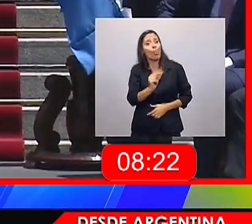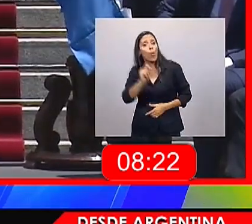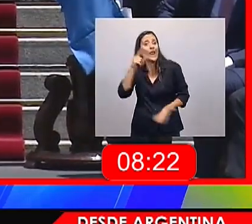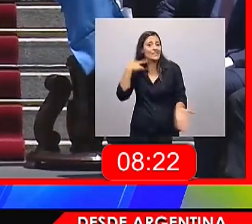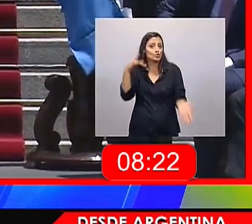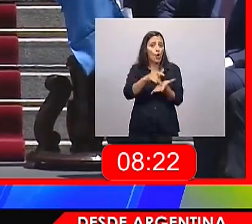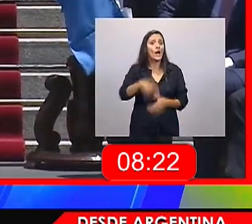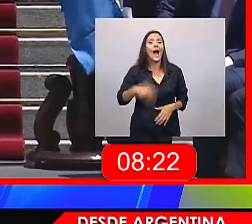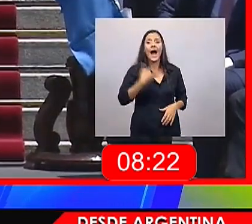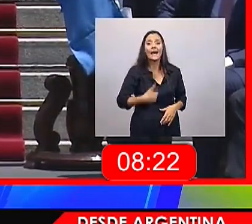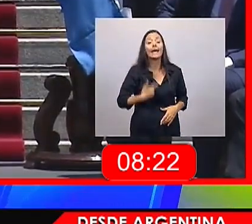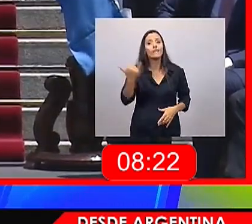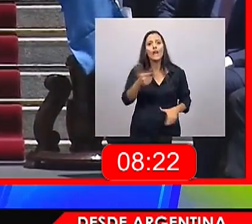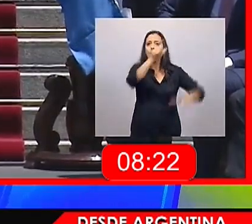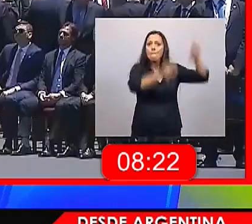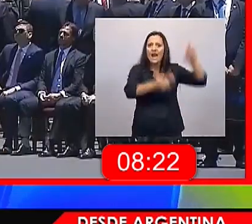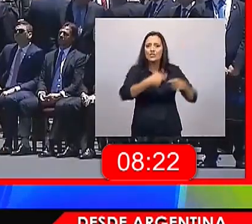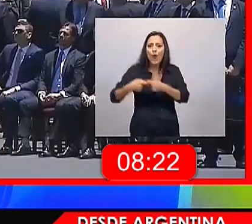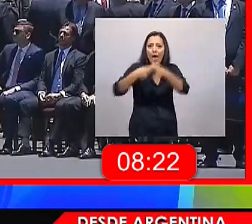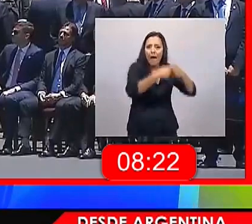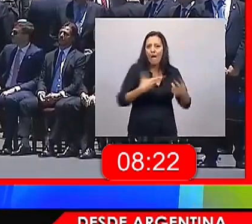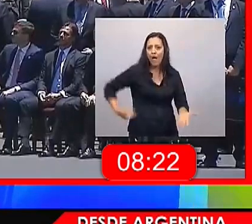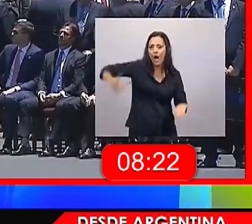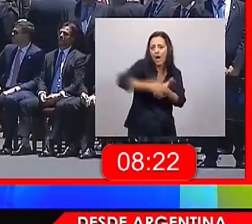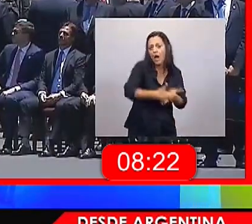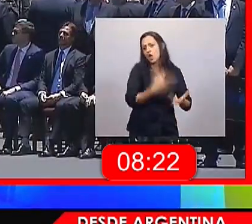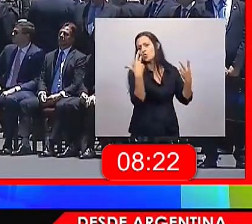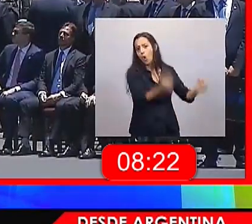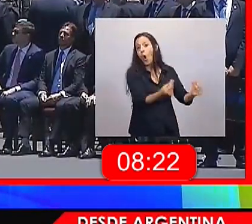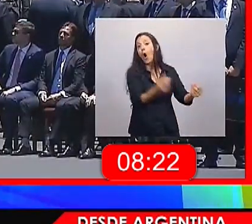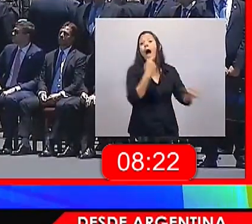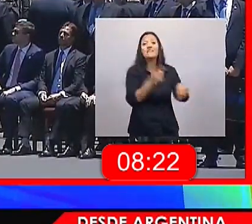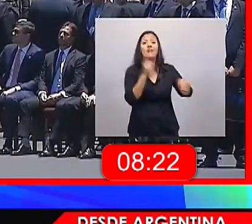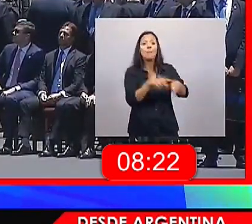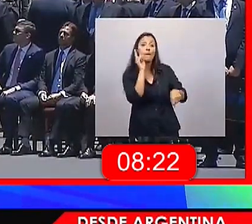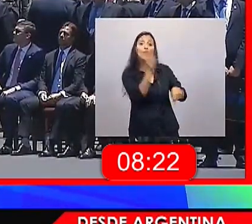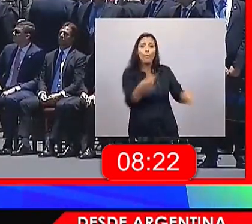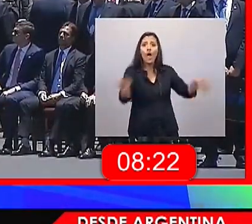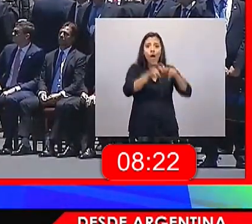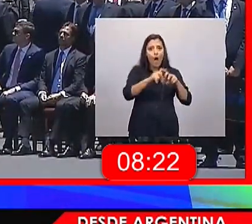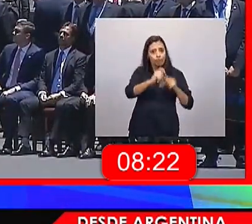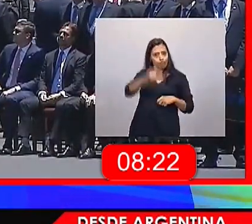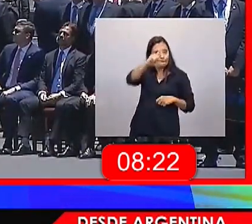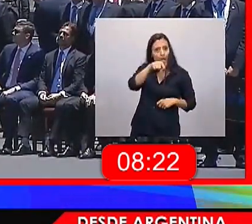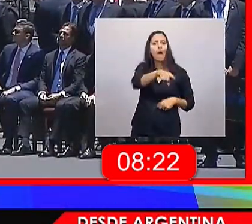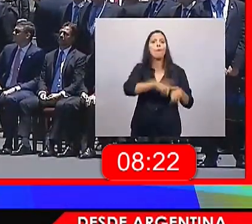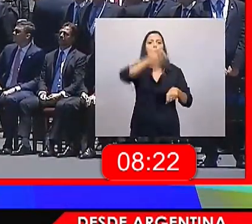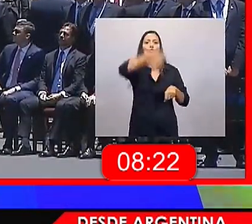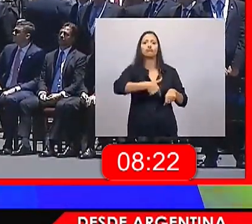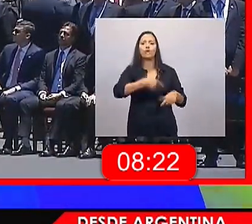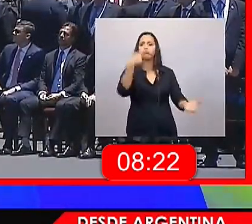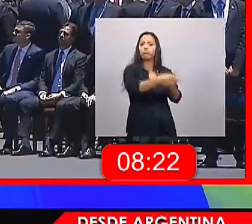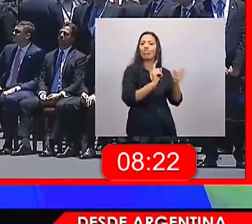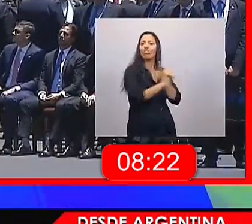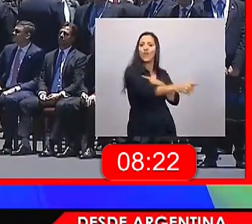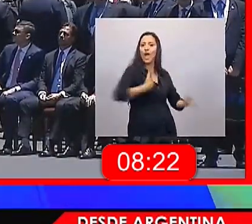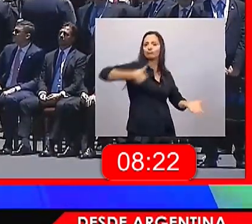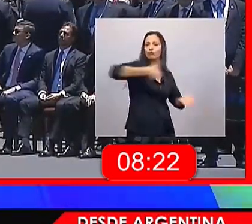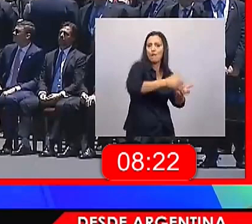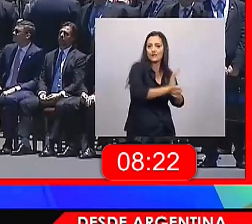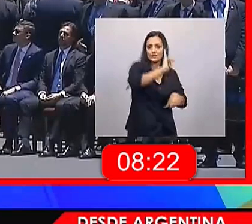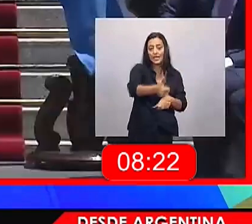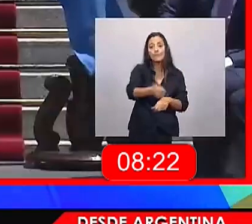tendidos hacia la principal oposición, que es Unión por la Patria, el kirchnerismo, y sobre todo, digamos,